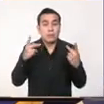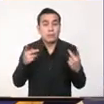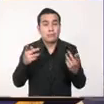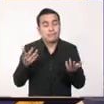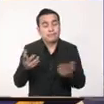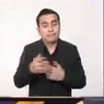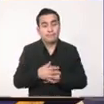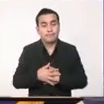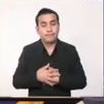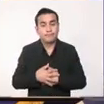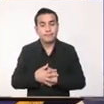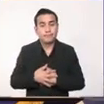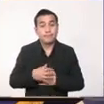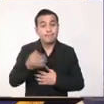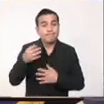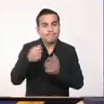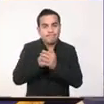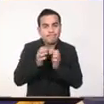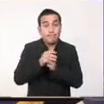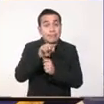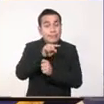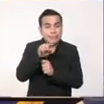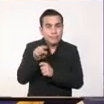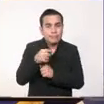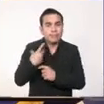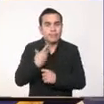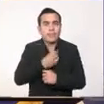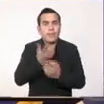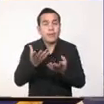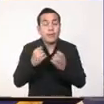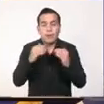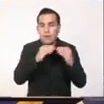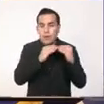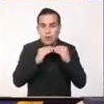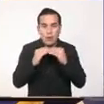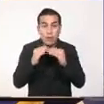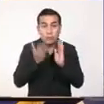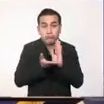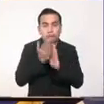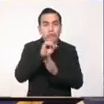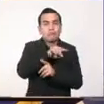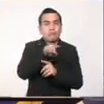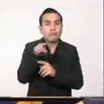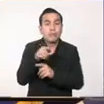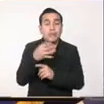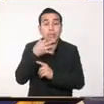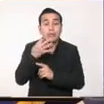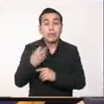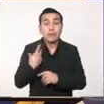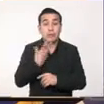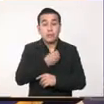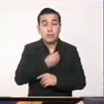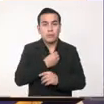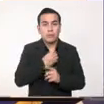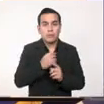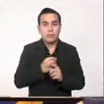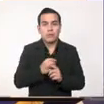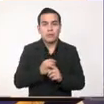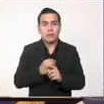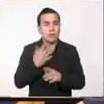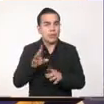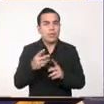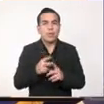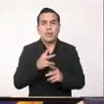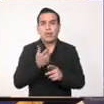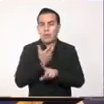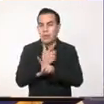educativo. Entonces, ese es el problema. Nosotros queremos ser como ustedes, pero para ser como ustedes deben de dejar que nos desatemos de lo que nos tenía anclado